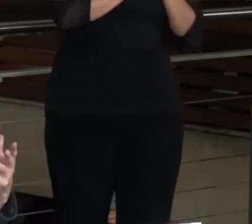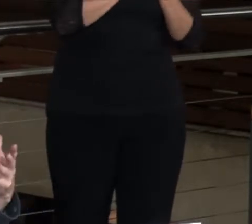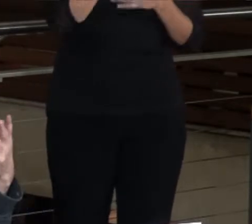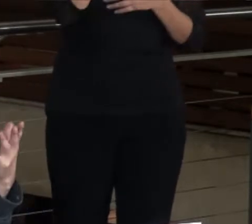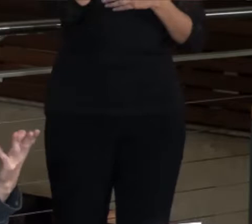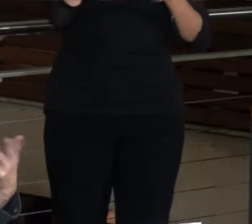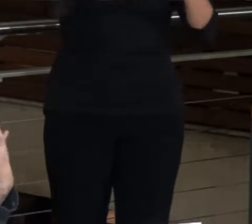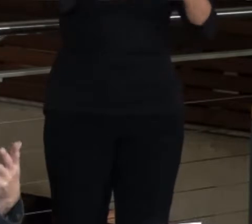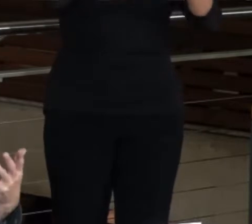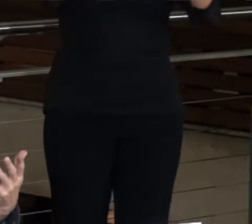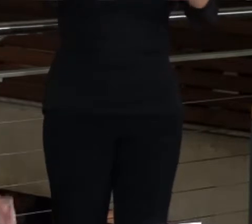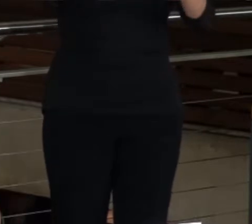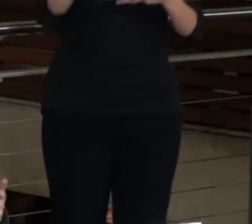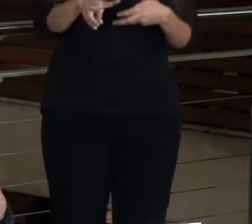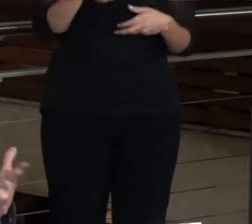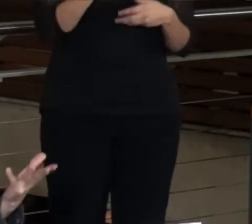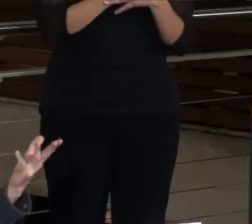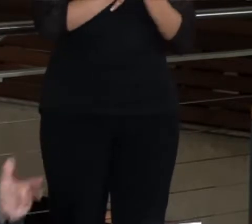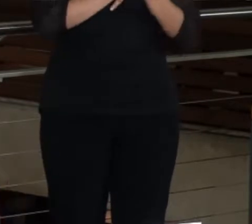buenos